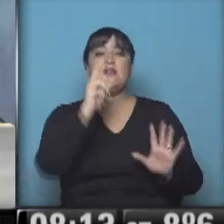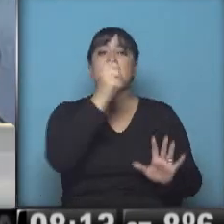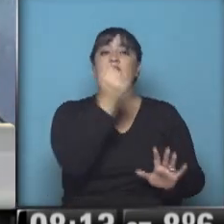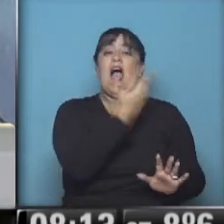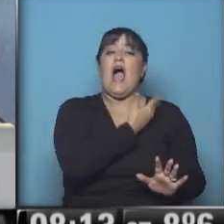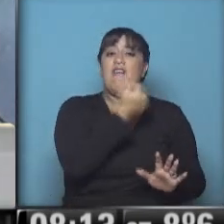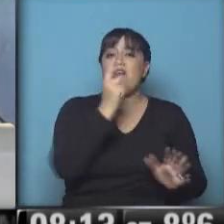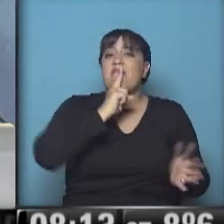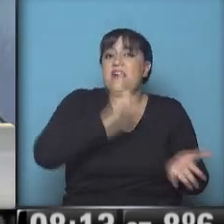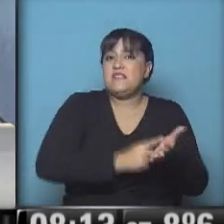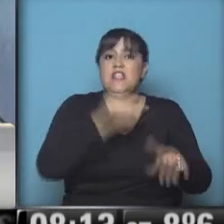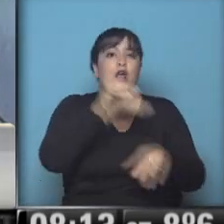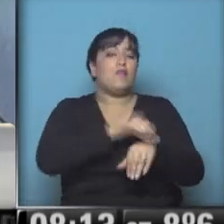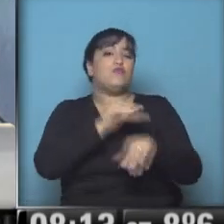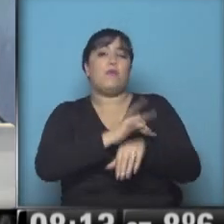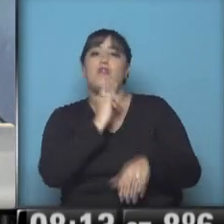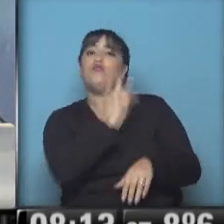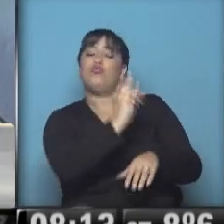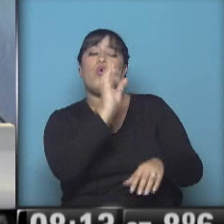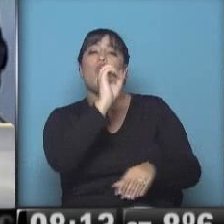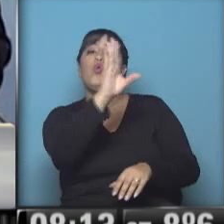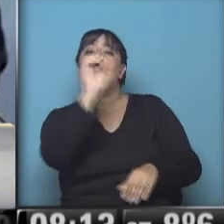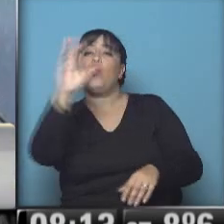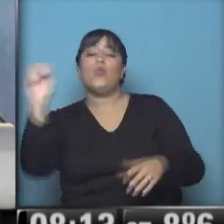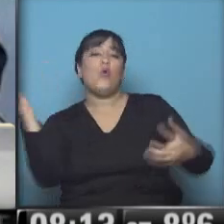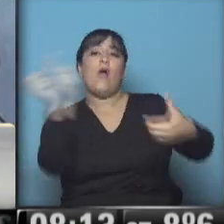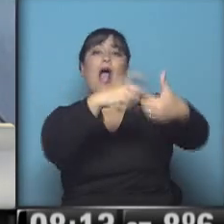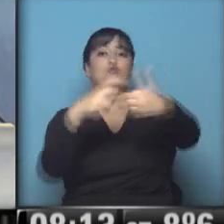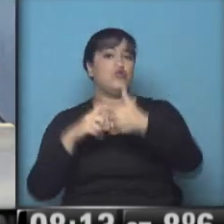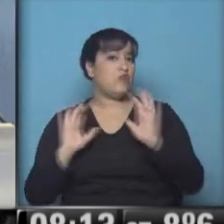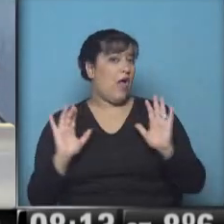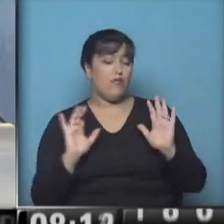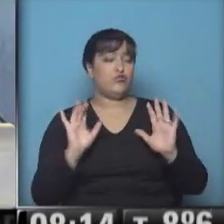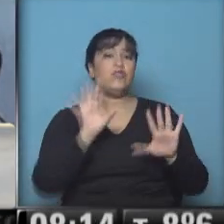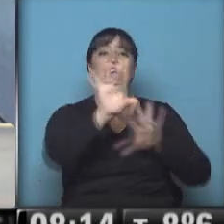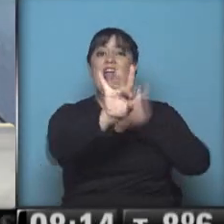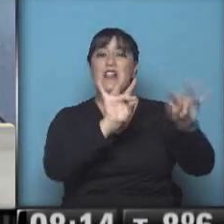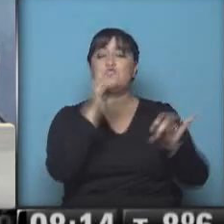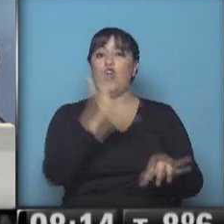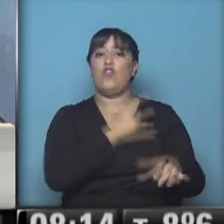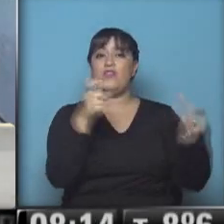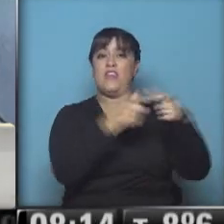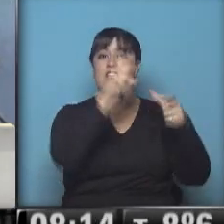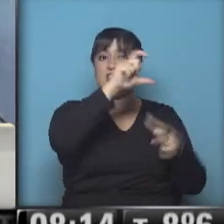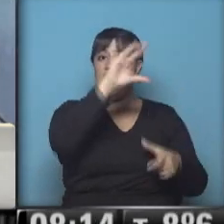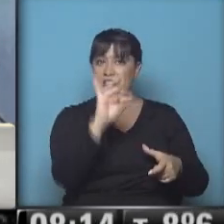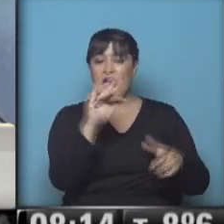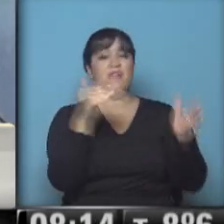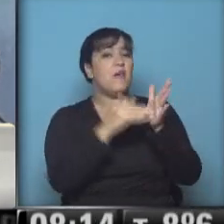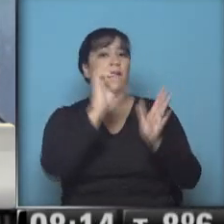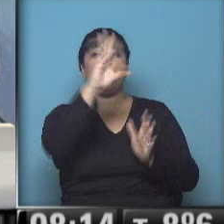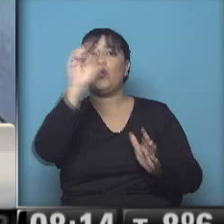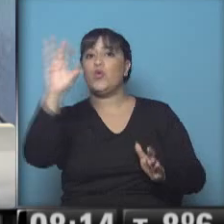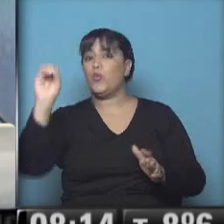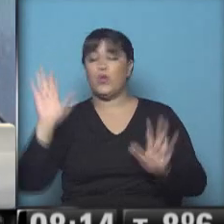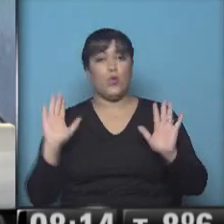es una responsabilidad de sus clubes asociados En consecuencia la elección de las autoridades depende de la participación de los clubes y del